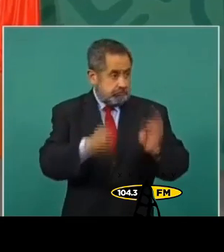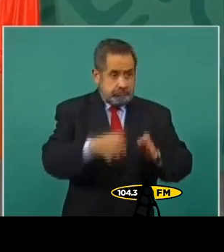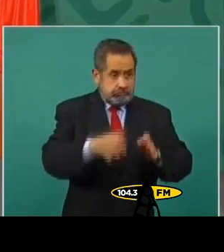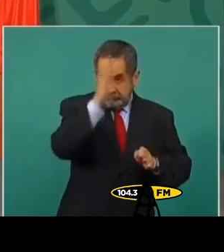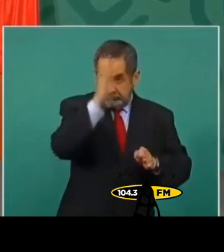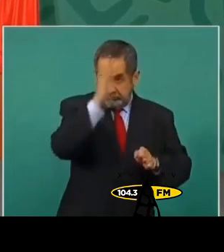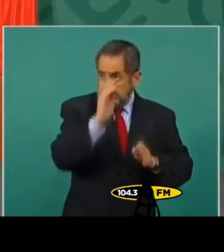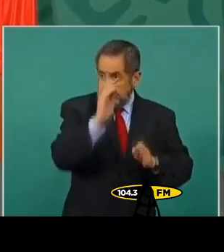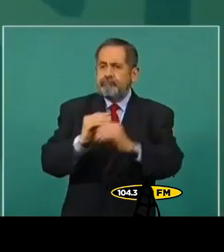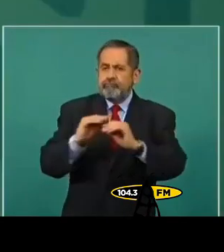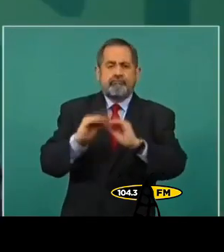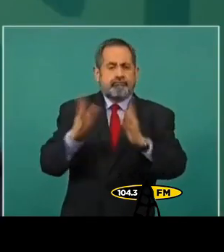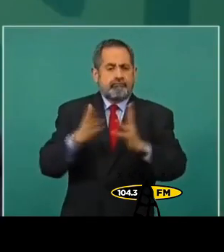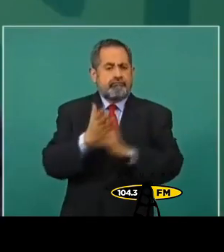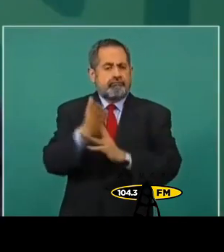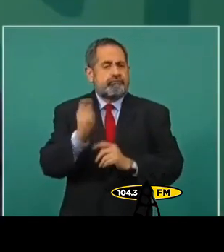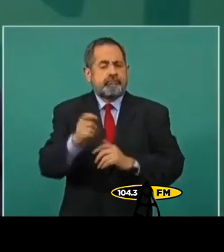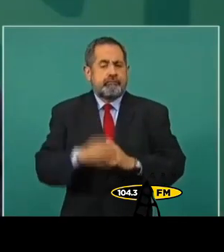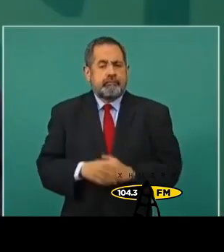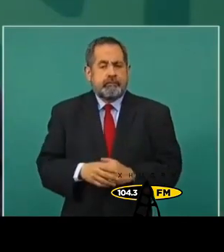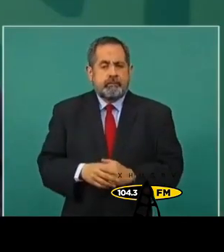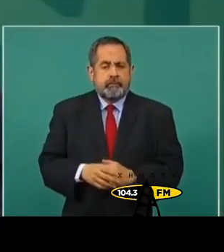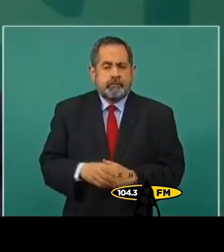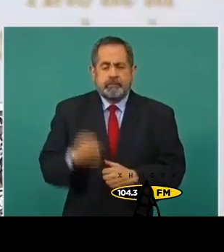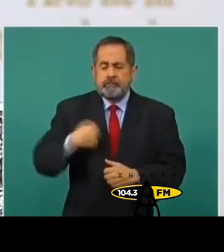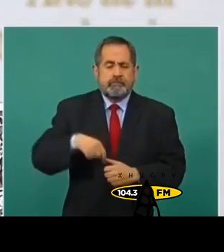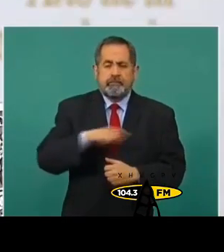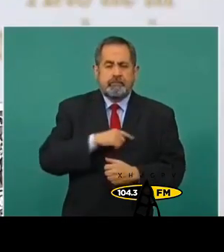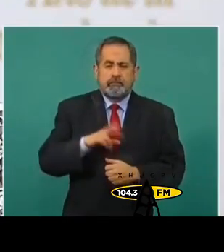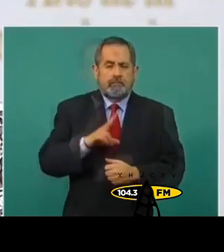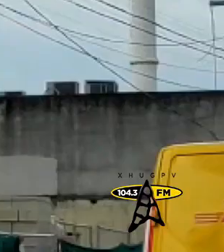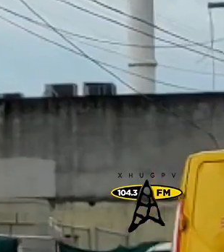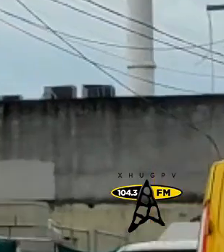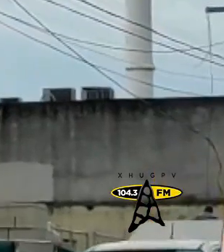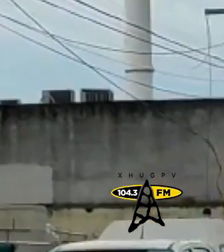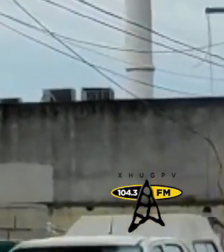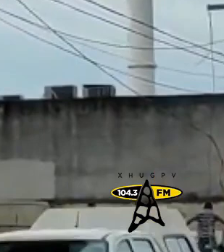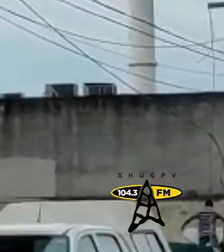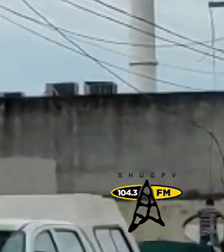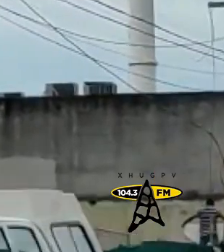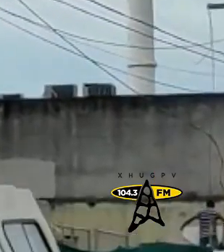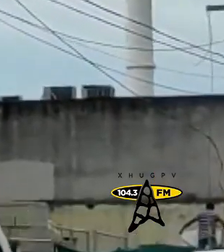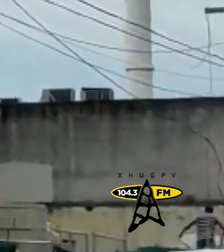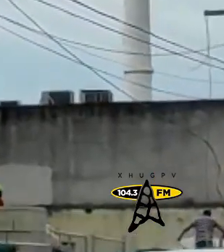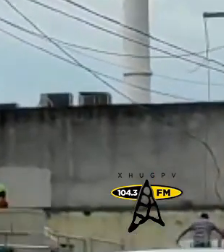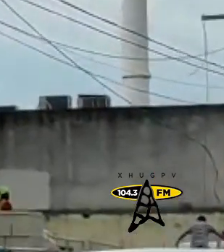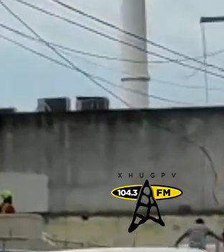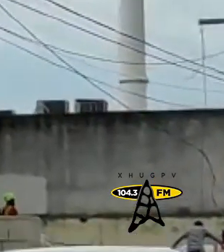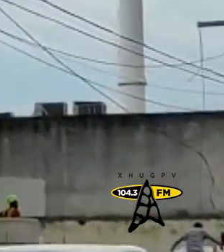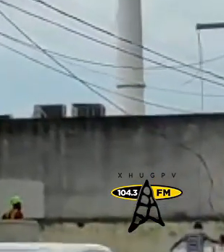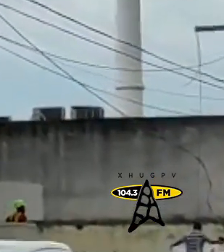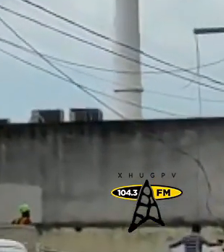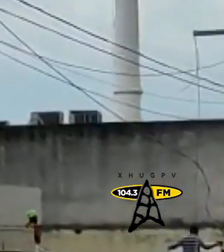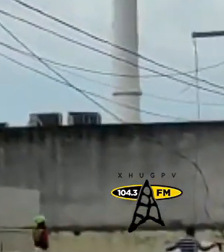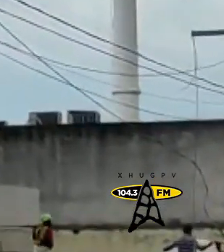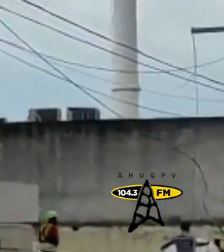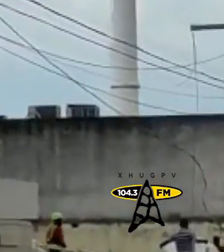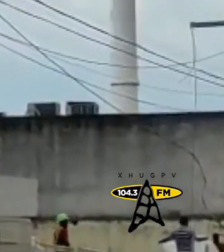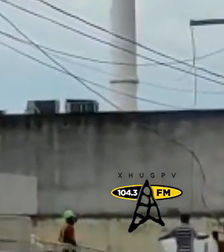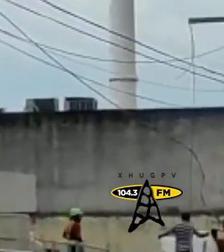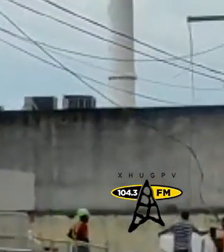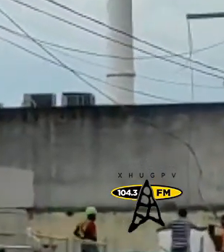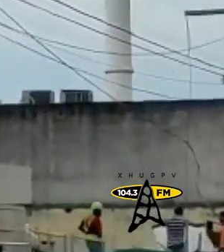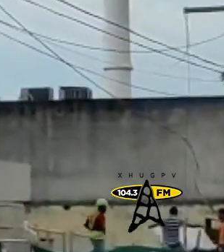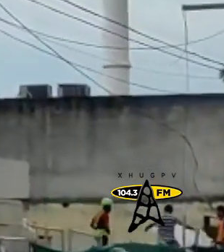Al señalar que las bases de la Cuarta Transformación y el cambio de conciencia entre los mexicanos ya está cimentada, López Obrador insistió que no se